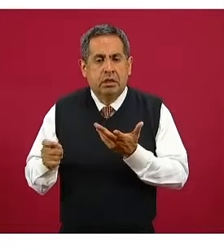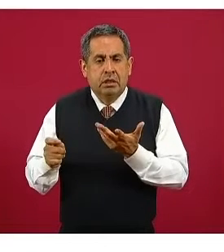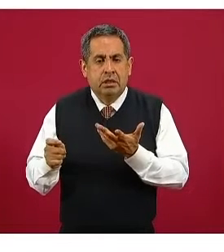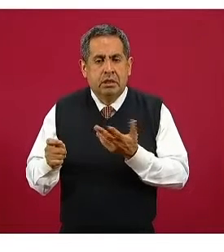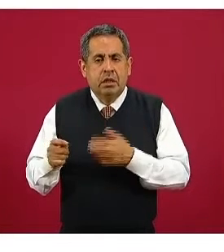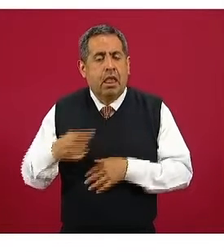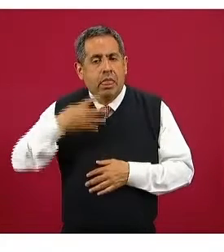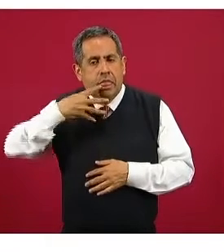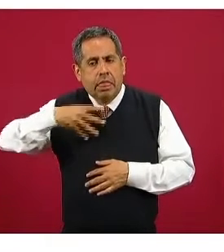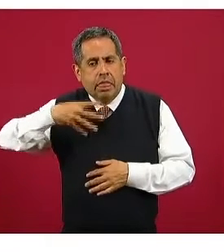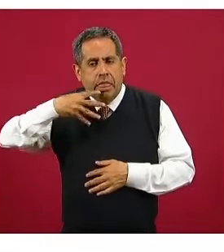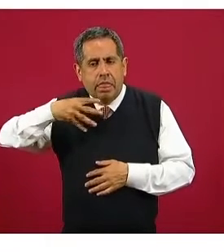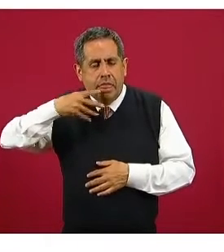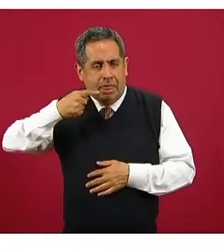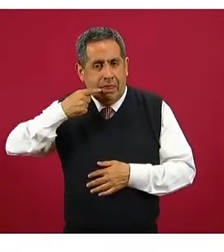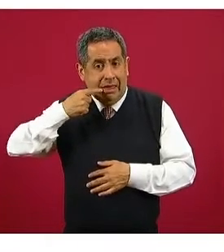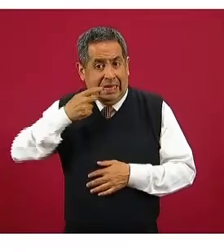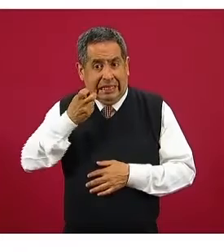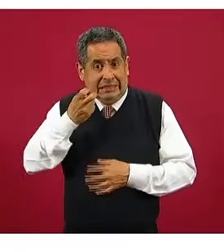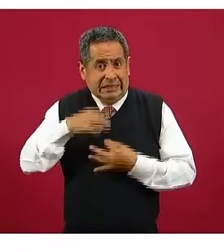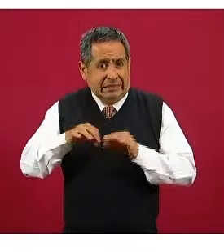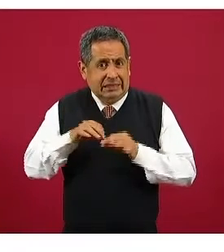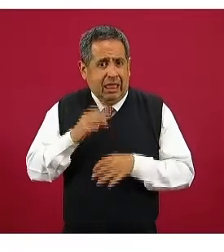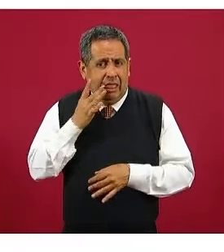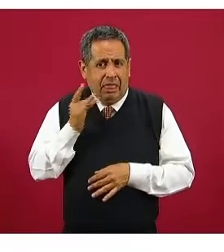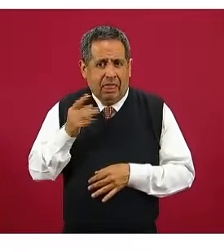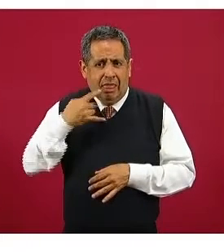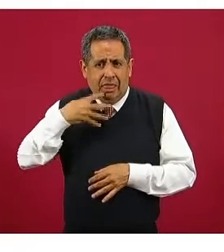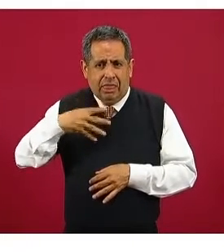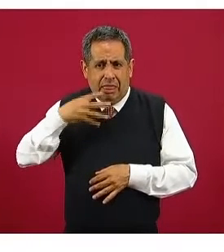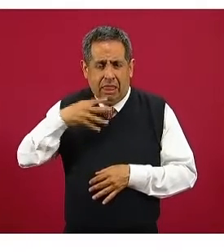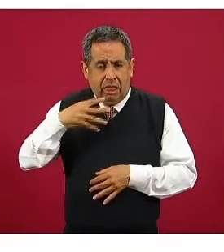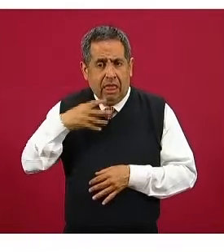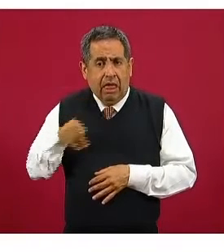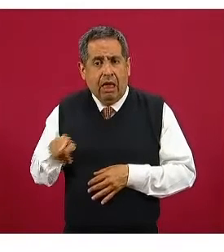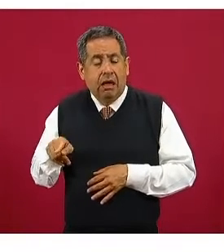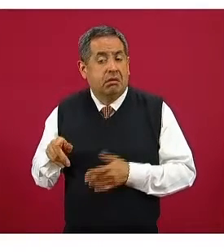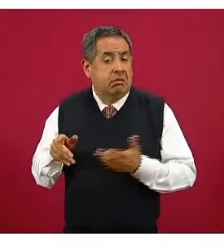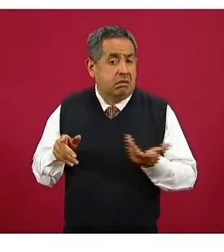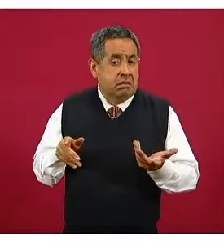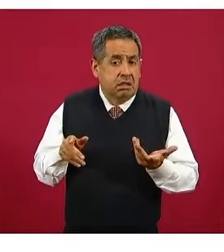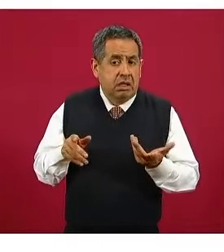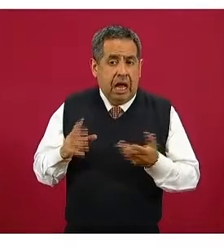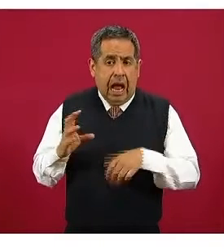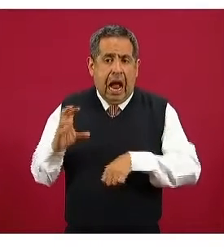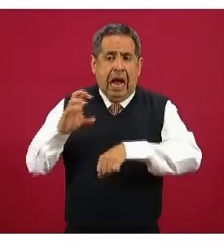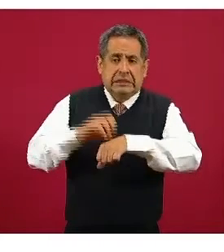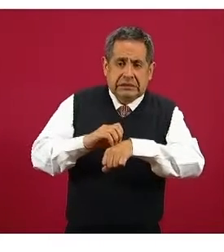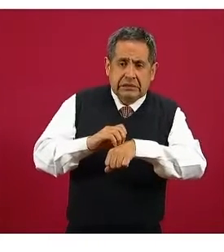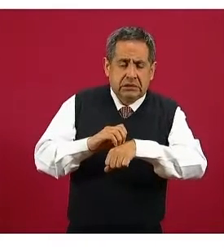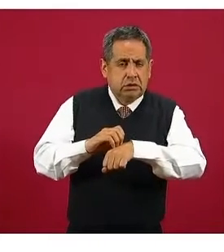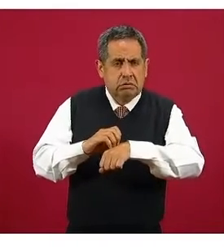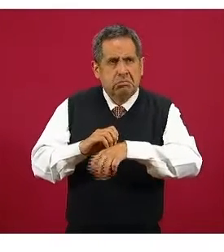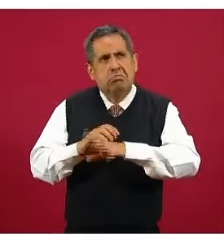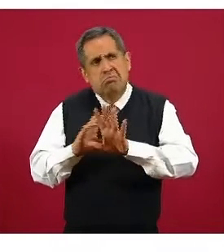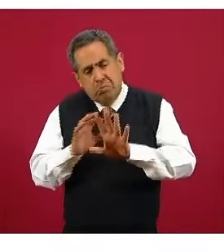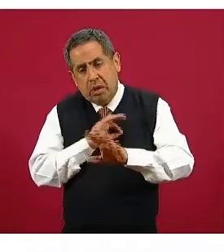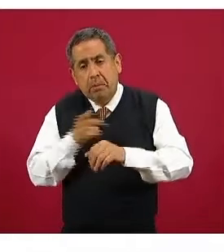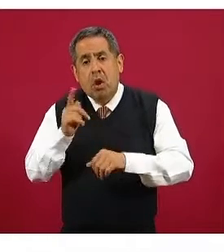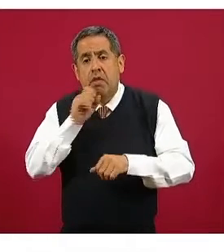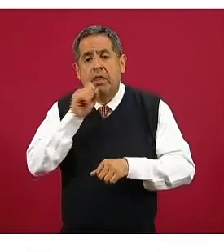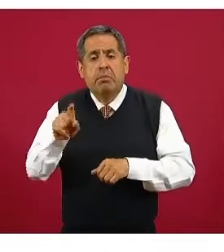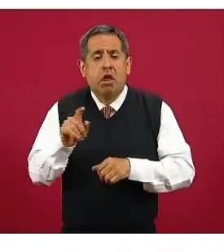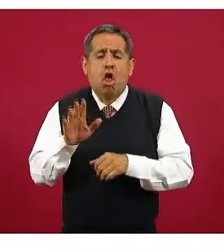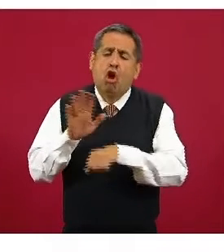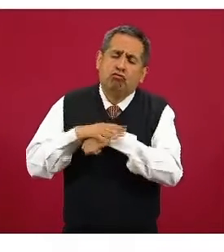de la saliva. Esto es importante, esto es la saliva, y puede ser no solamente es por la mordedura, sino también por estar